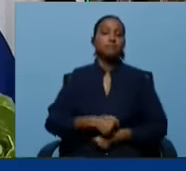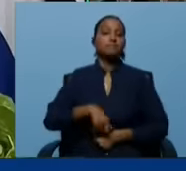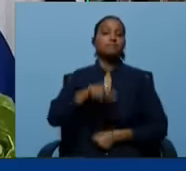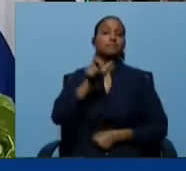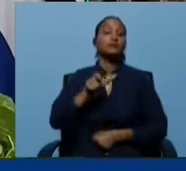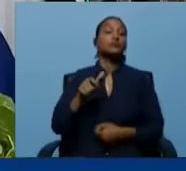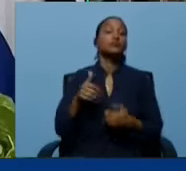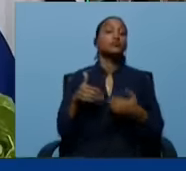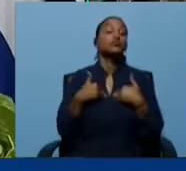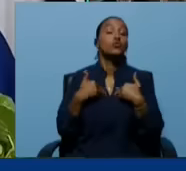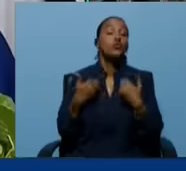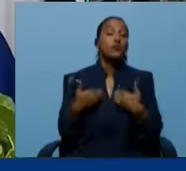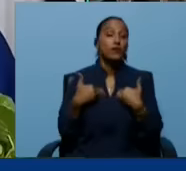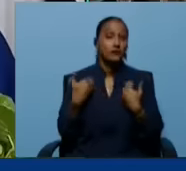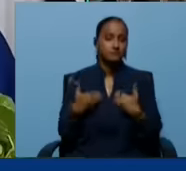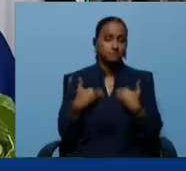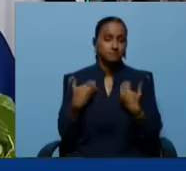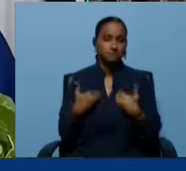es